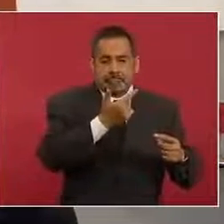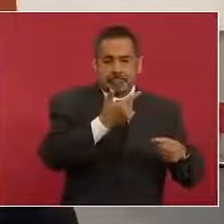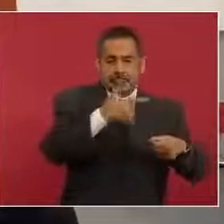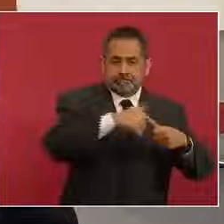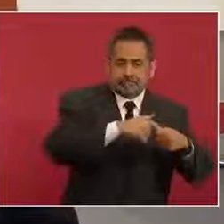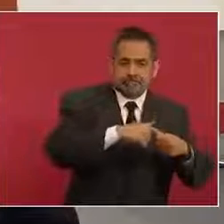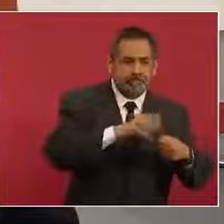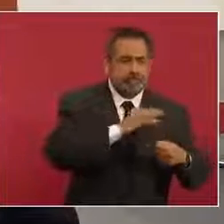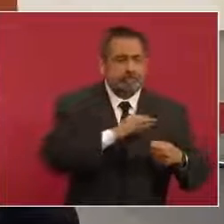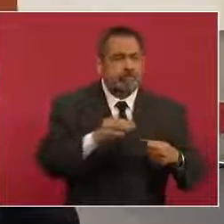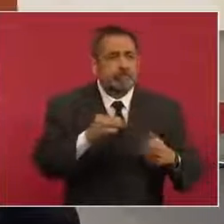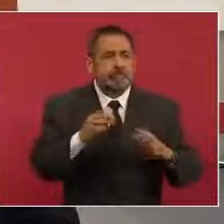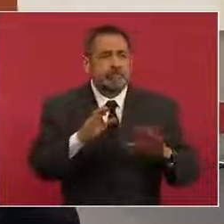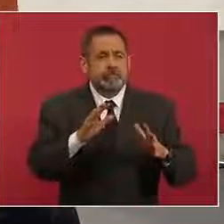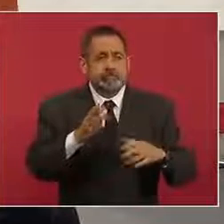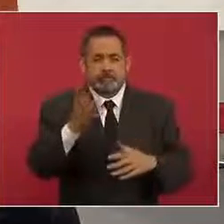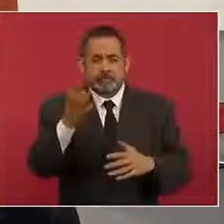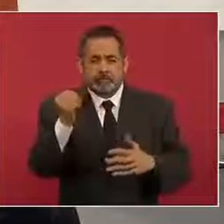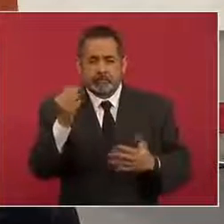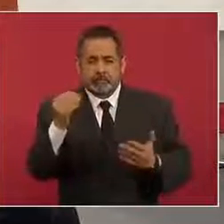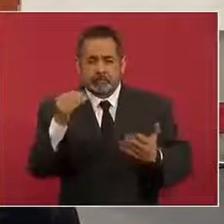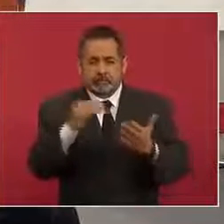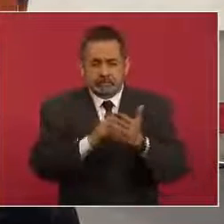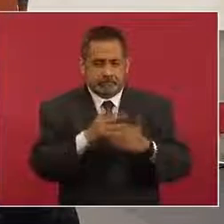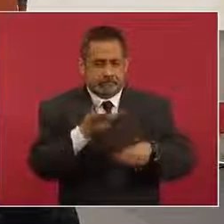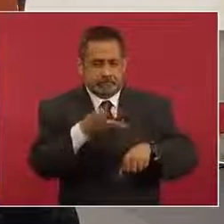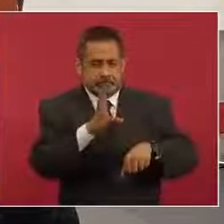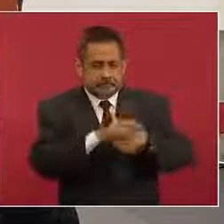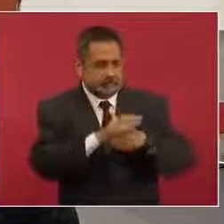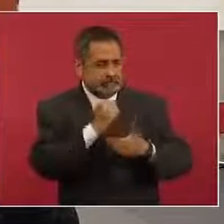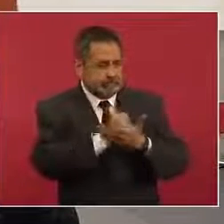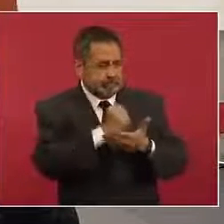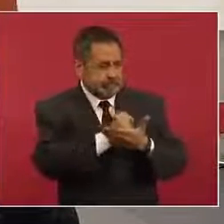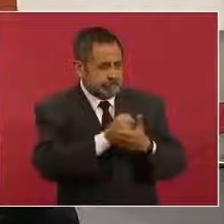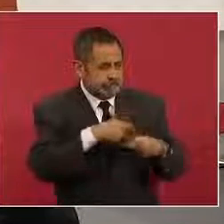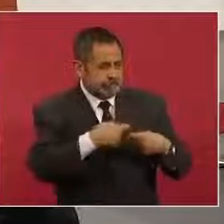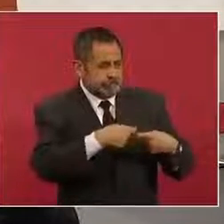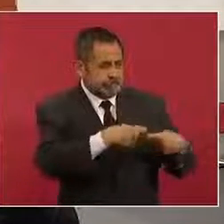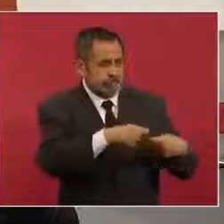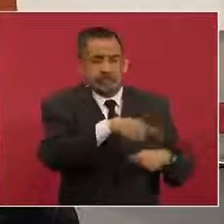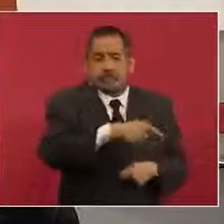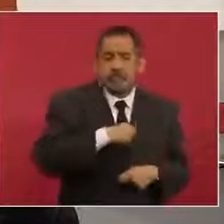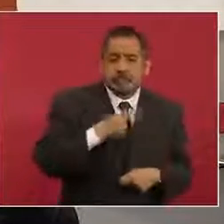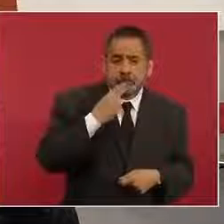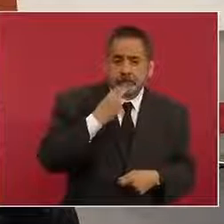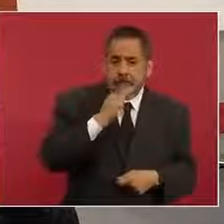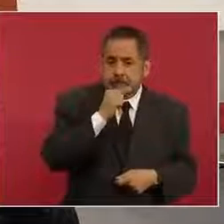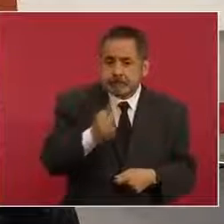tiene cerca de 9,000 permisos sin usar